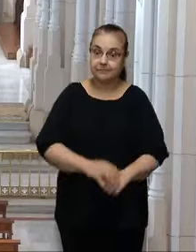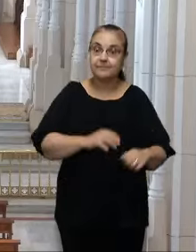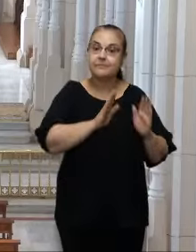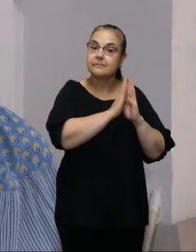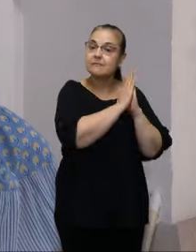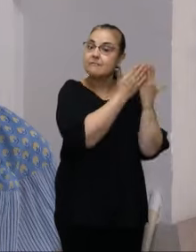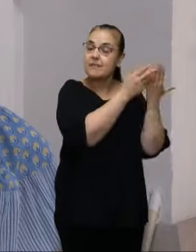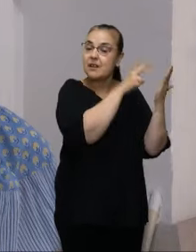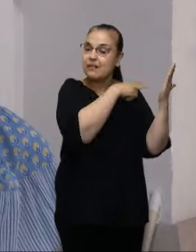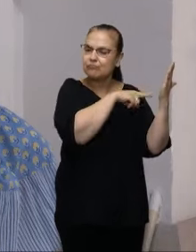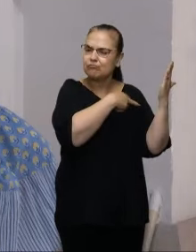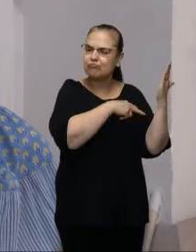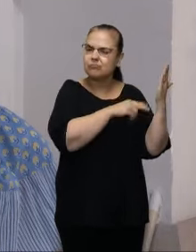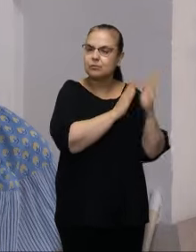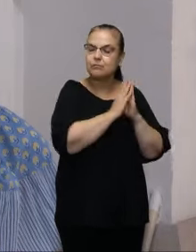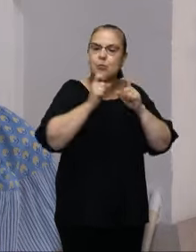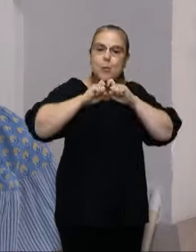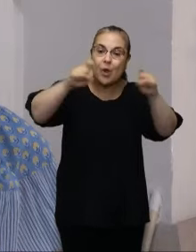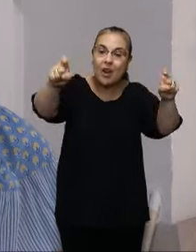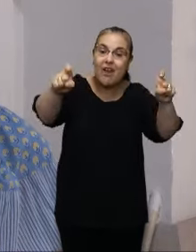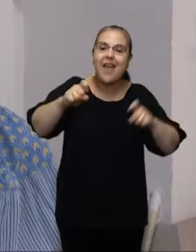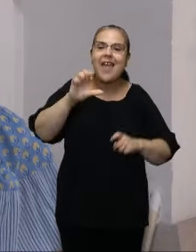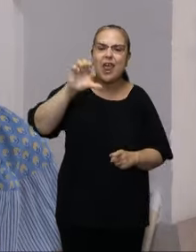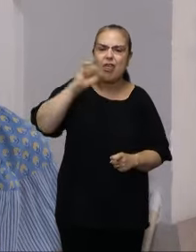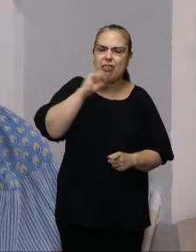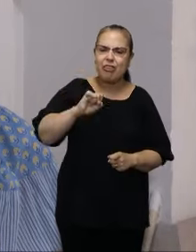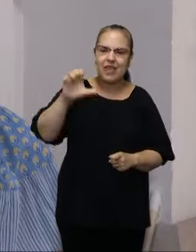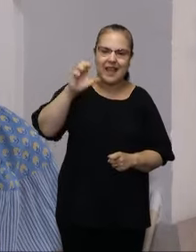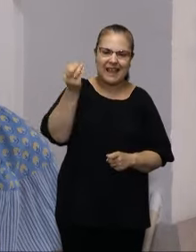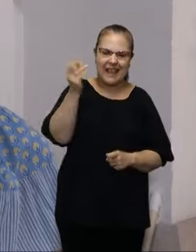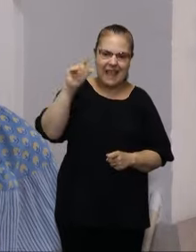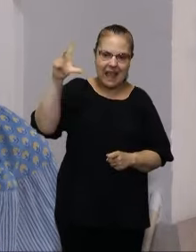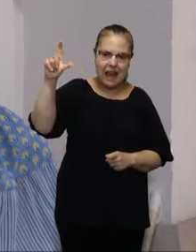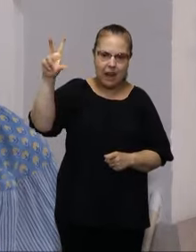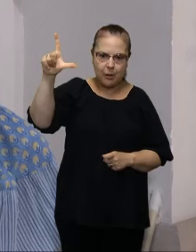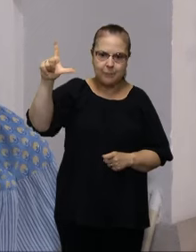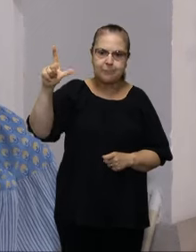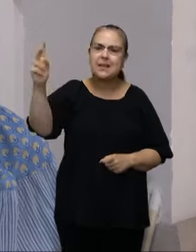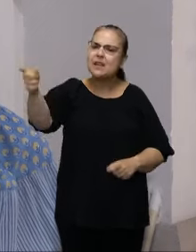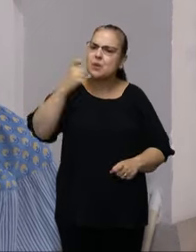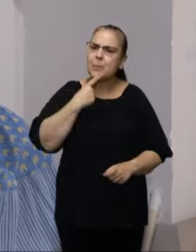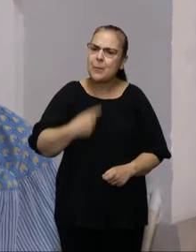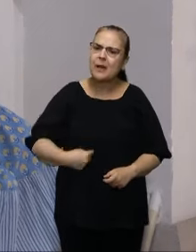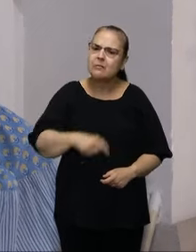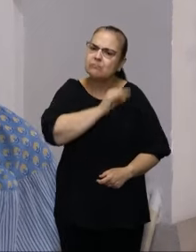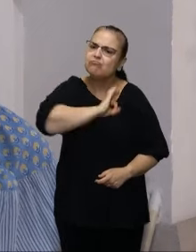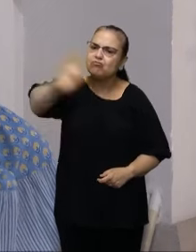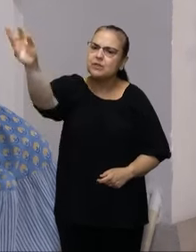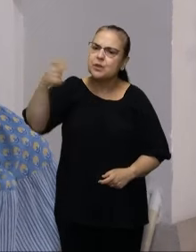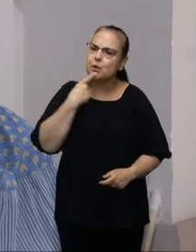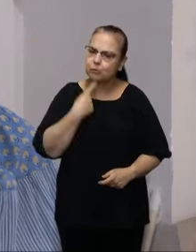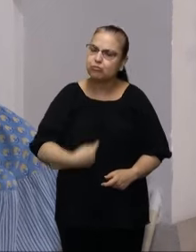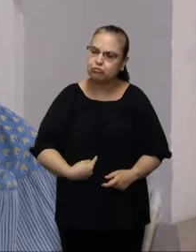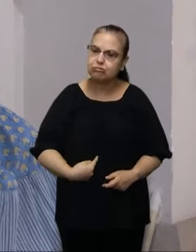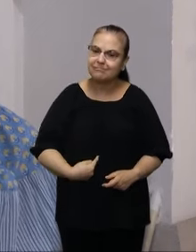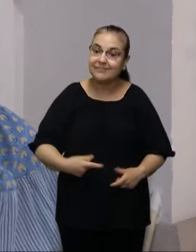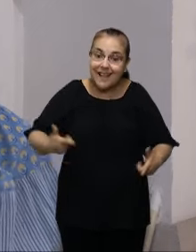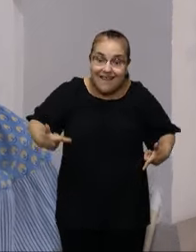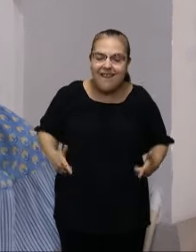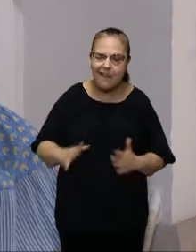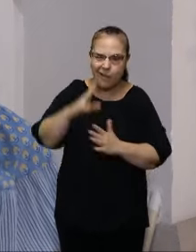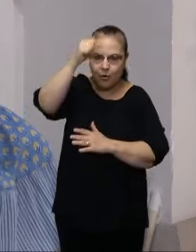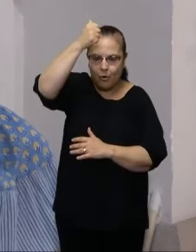Lectura de la profecía de Ezequiel. Me fue dirigida esta palabra del Señor. Hijo de